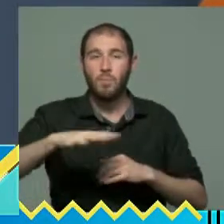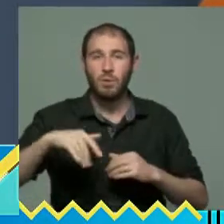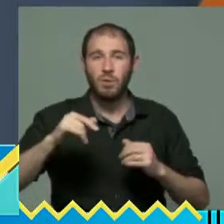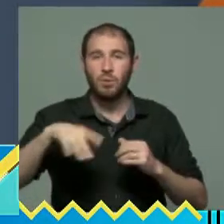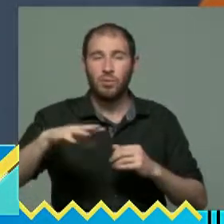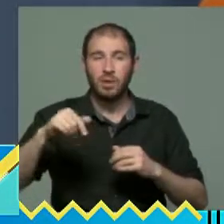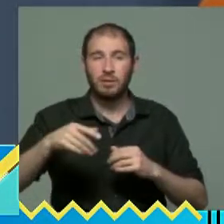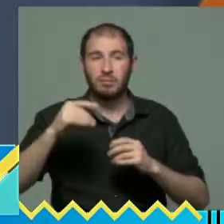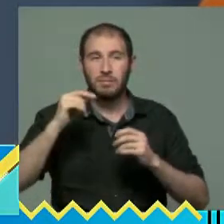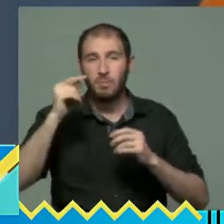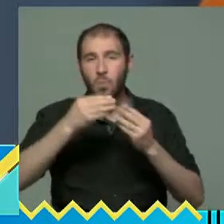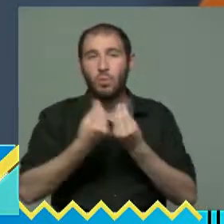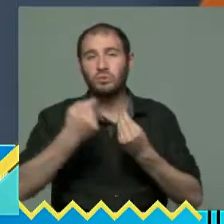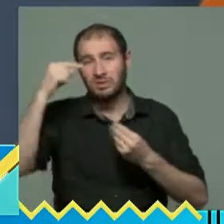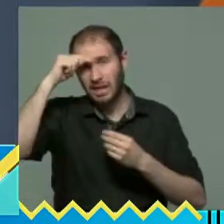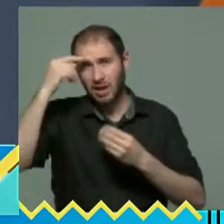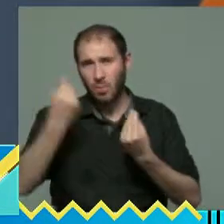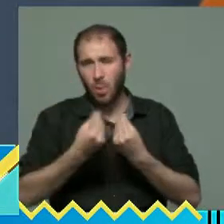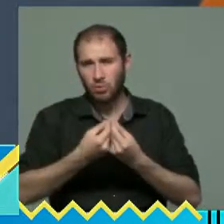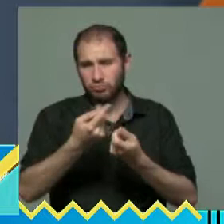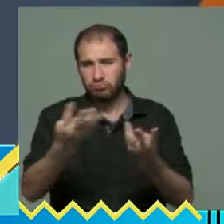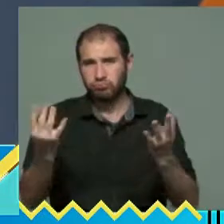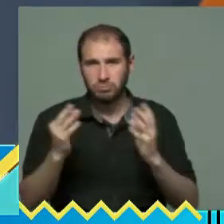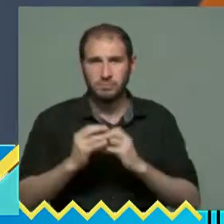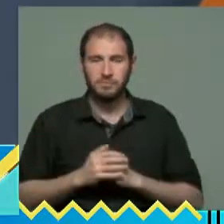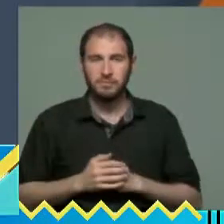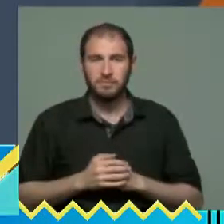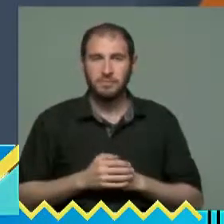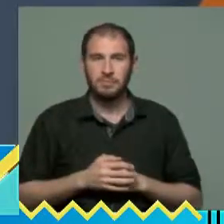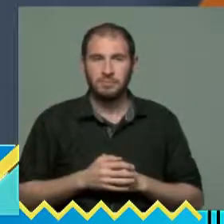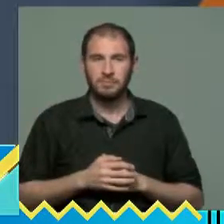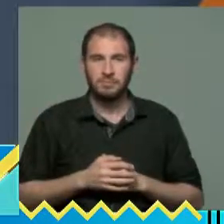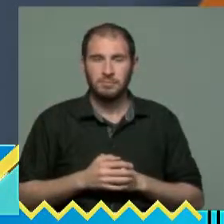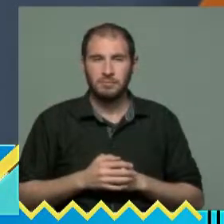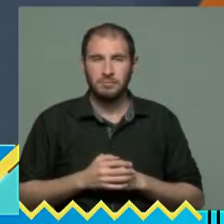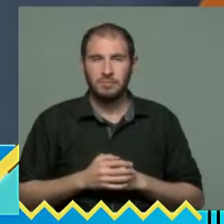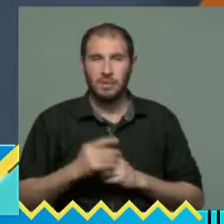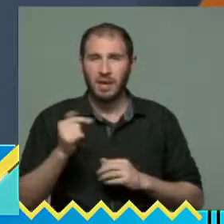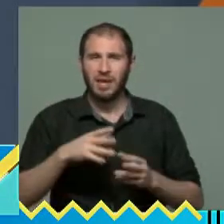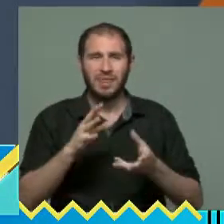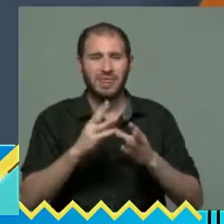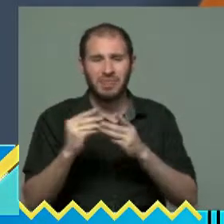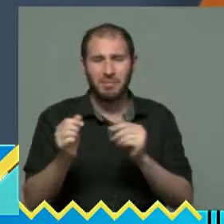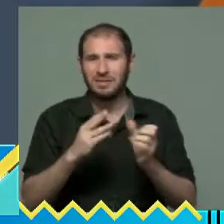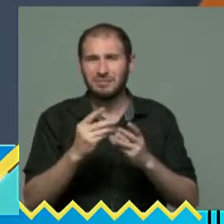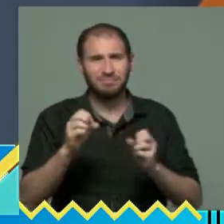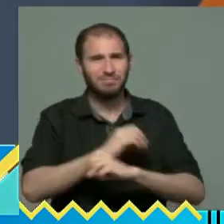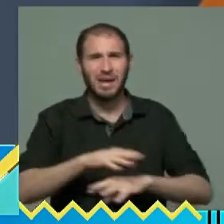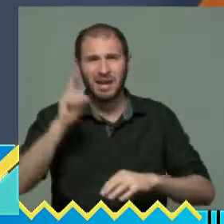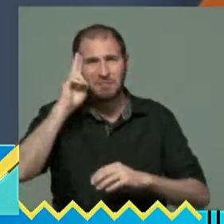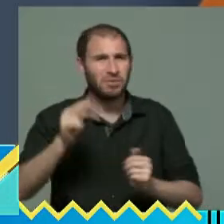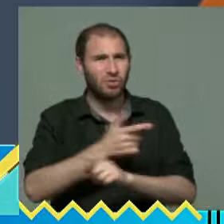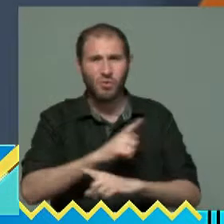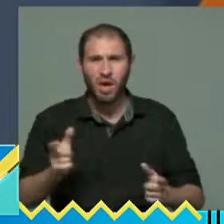donde había muchos Santiago Maldonado. Realmente creo que el tratamiento ha sido espantoso por una falta de respeto y una